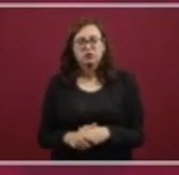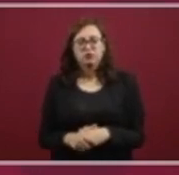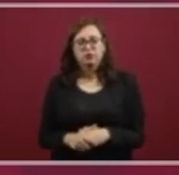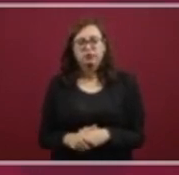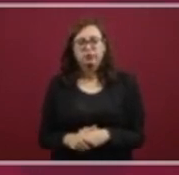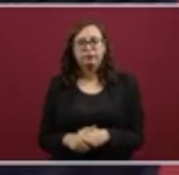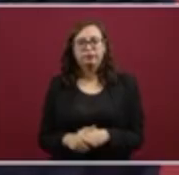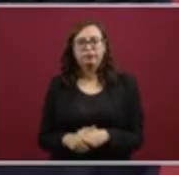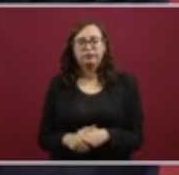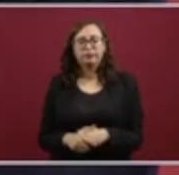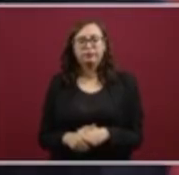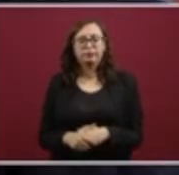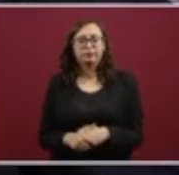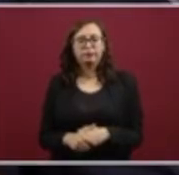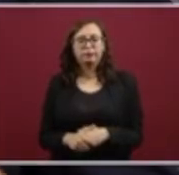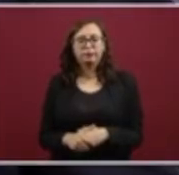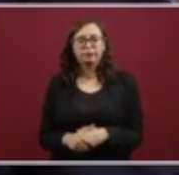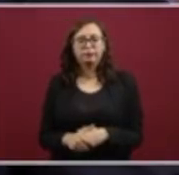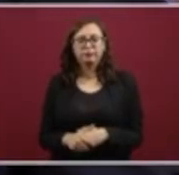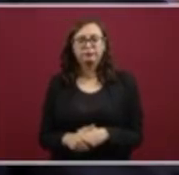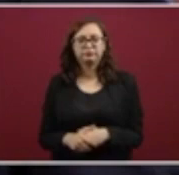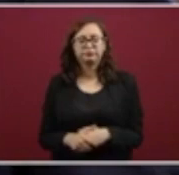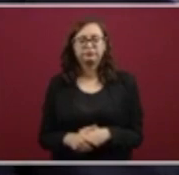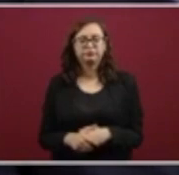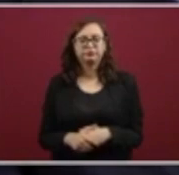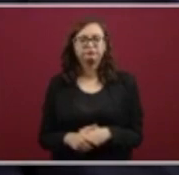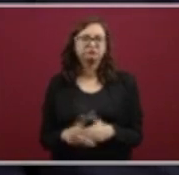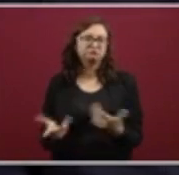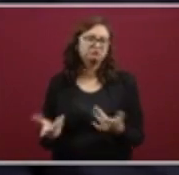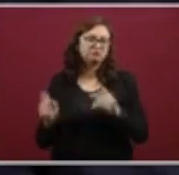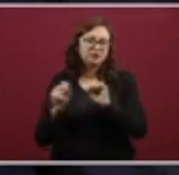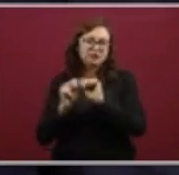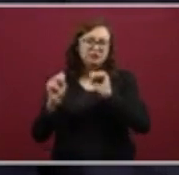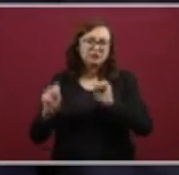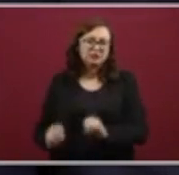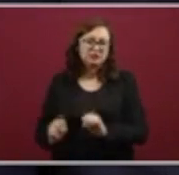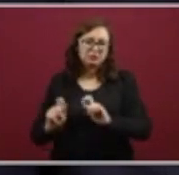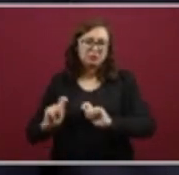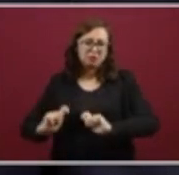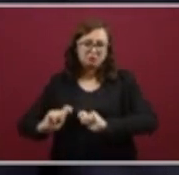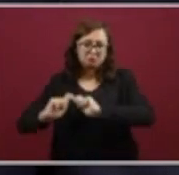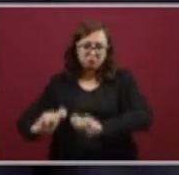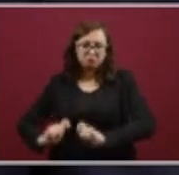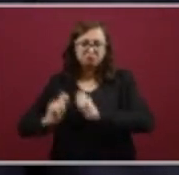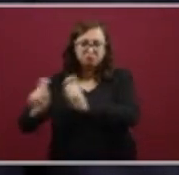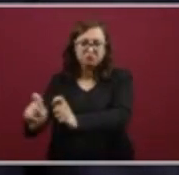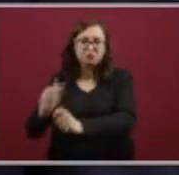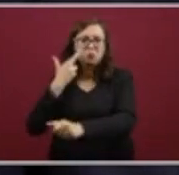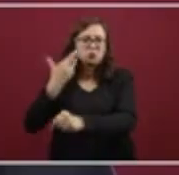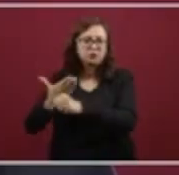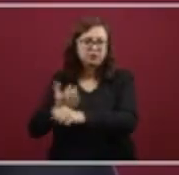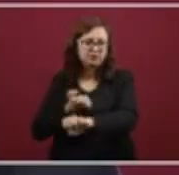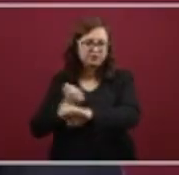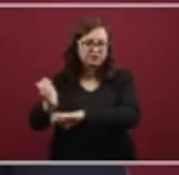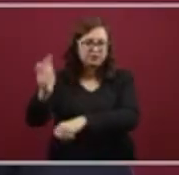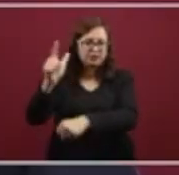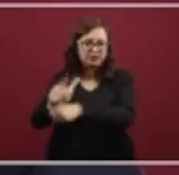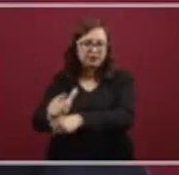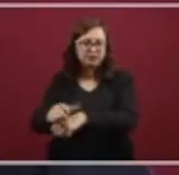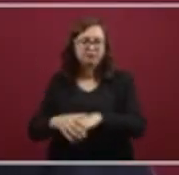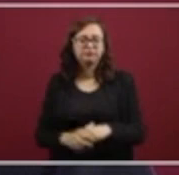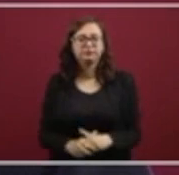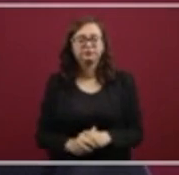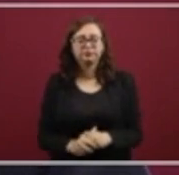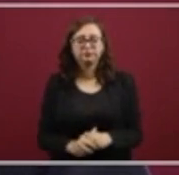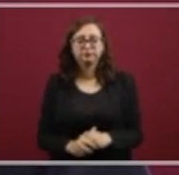instalaciones y este sistema transferido a los estados. Y la Secretaría